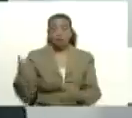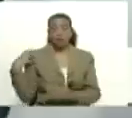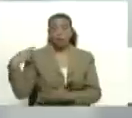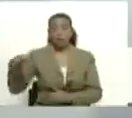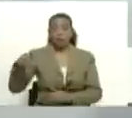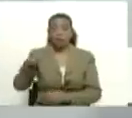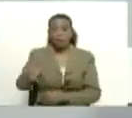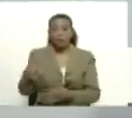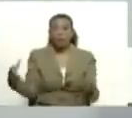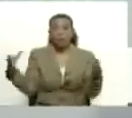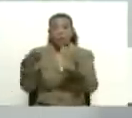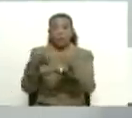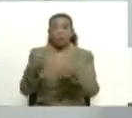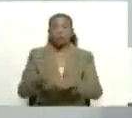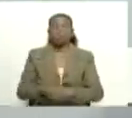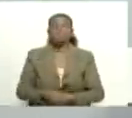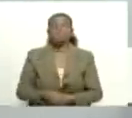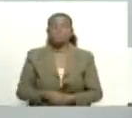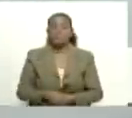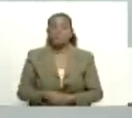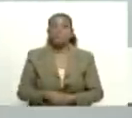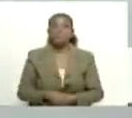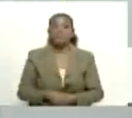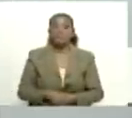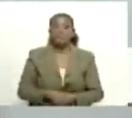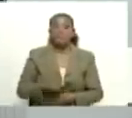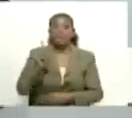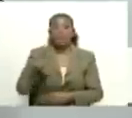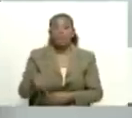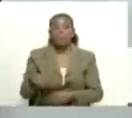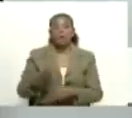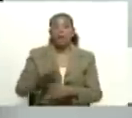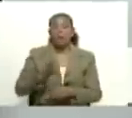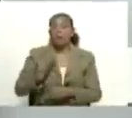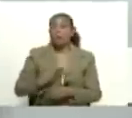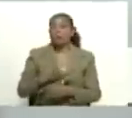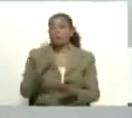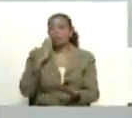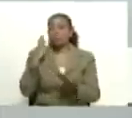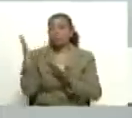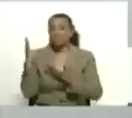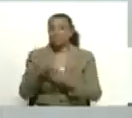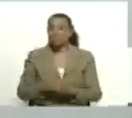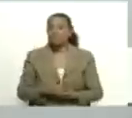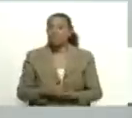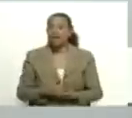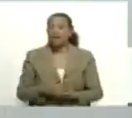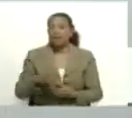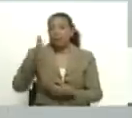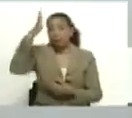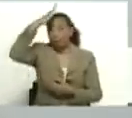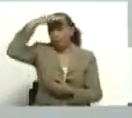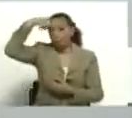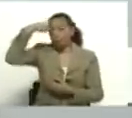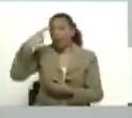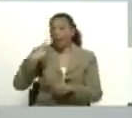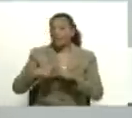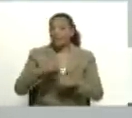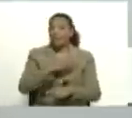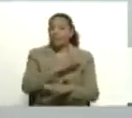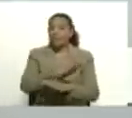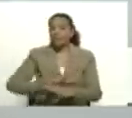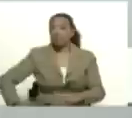militar a Venezuela. Ahora bien, es importante señalar que Donald Trump le da